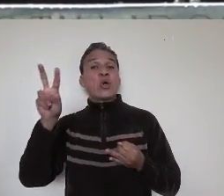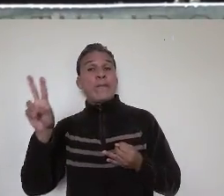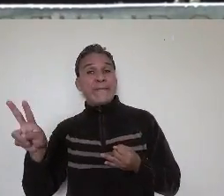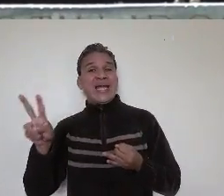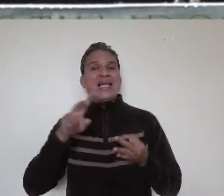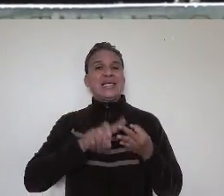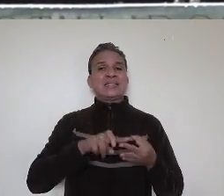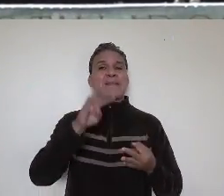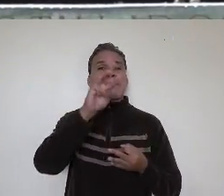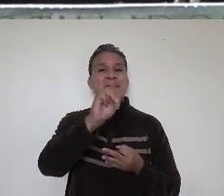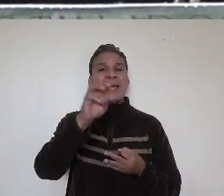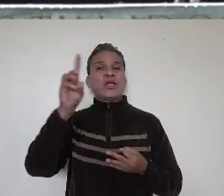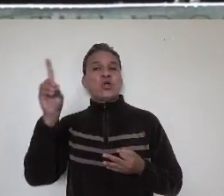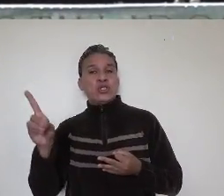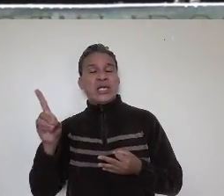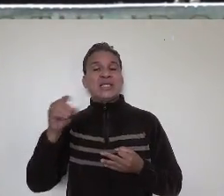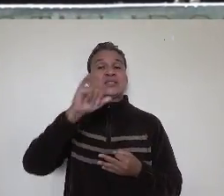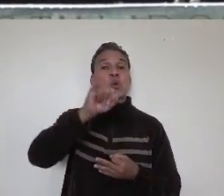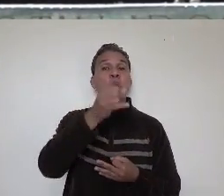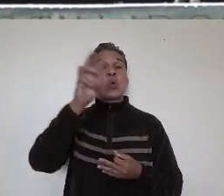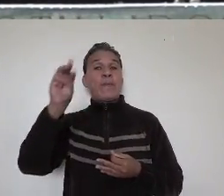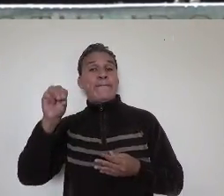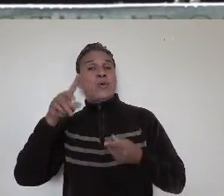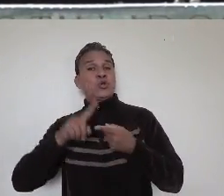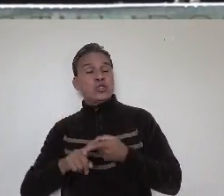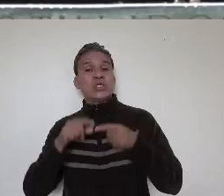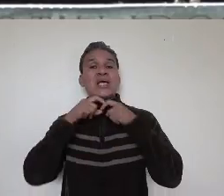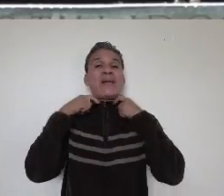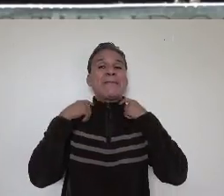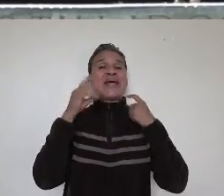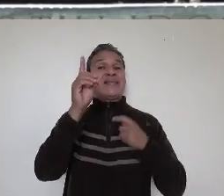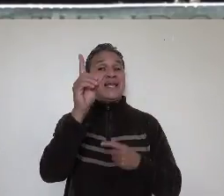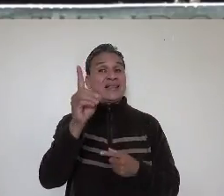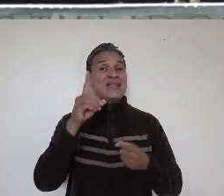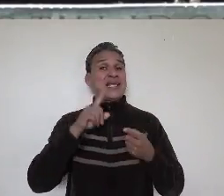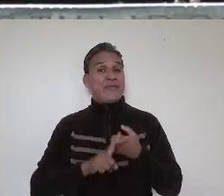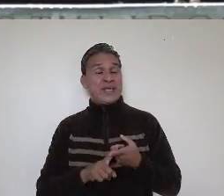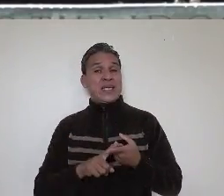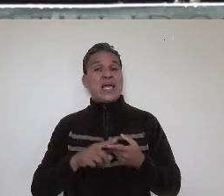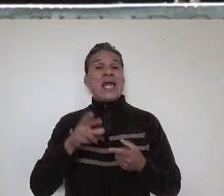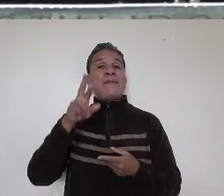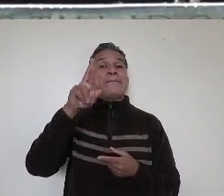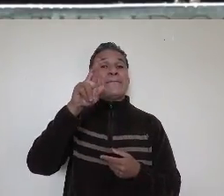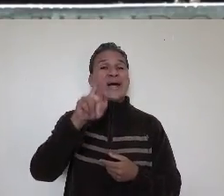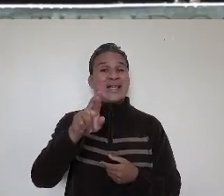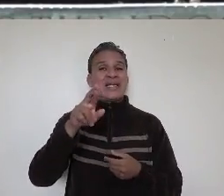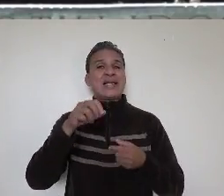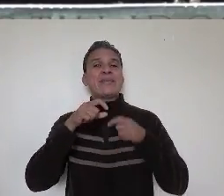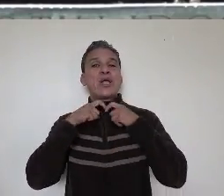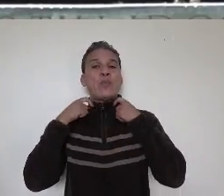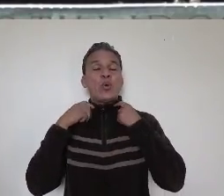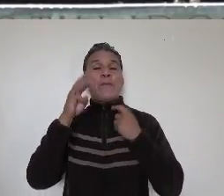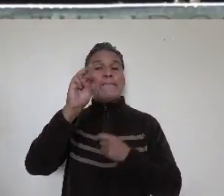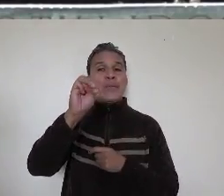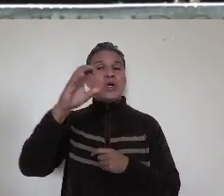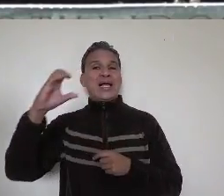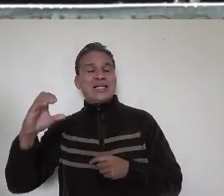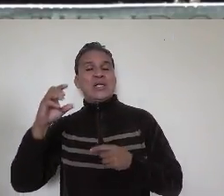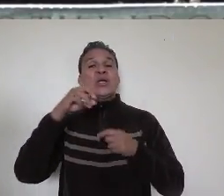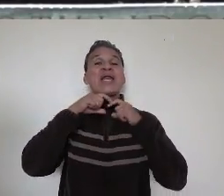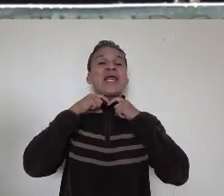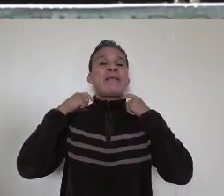Mario Díaz, Julio Montoya, el padre David Ramírez, el padre Mora Calderón y el padre Nelson